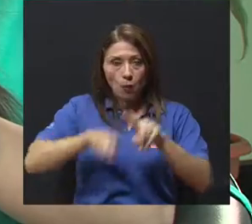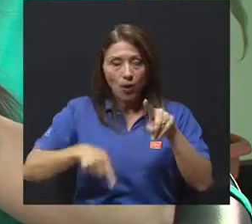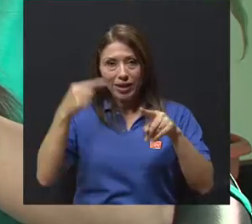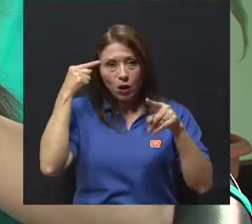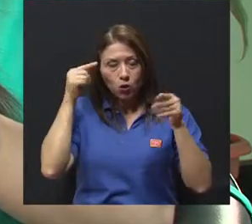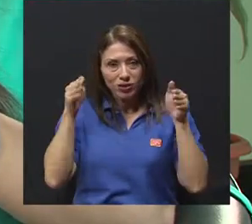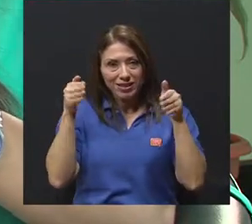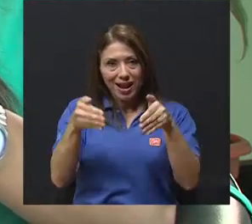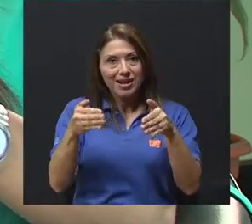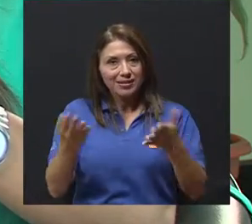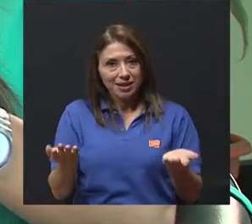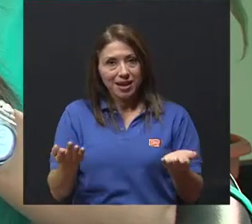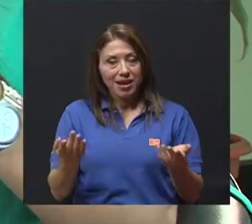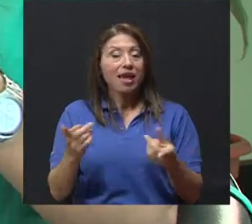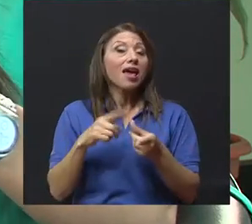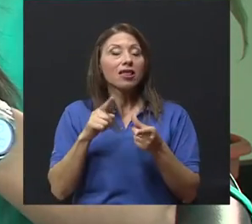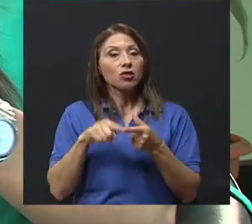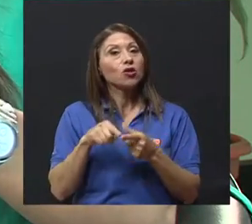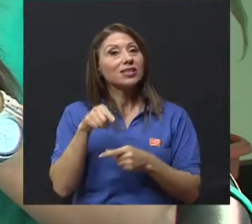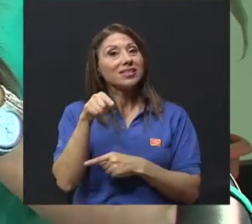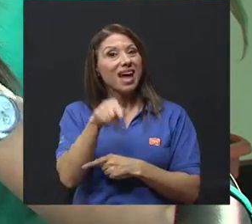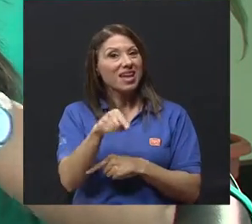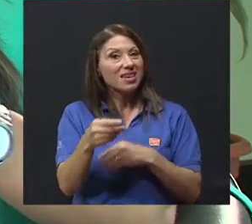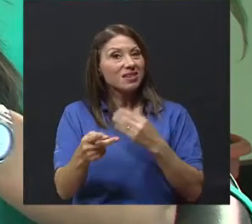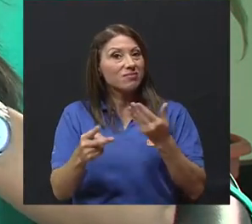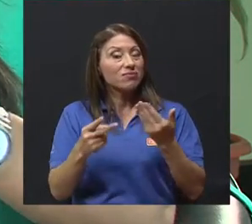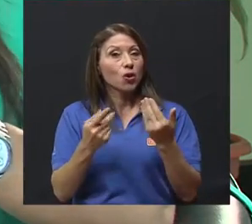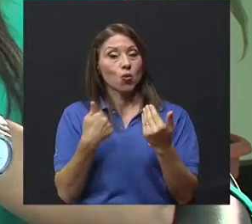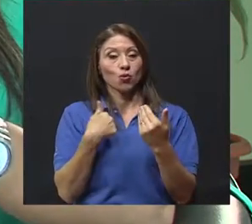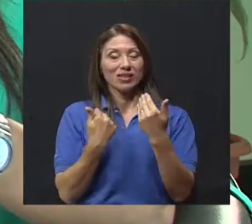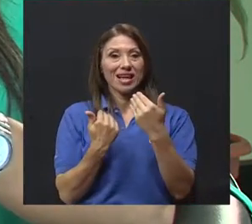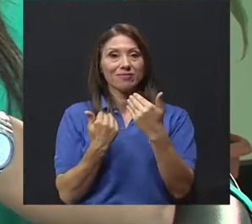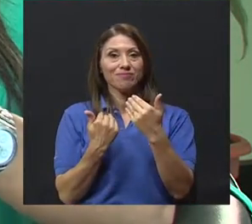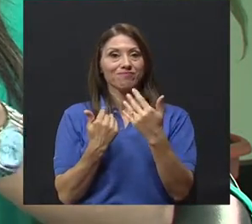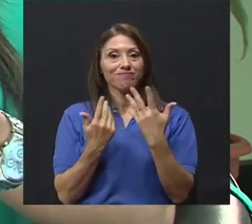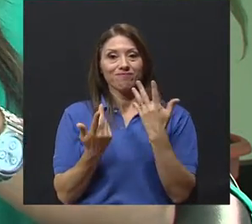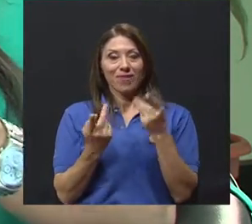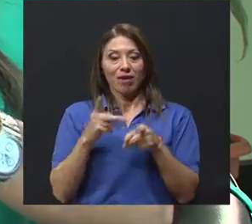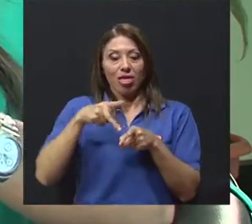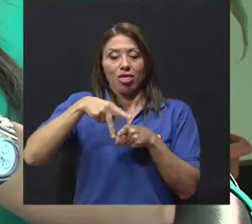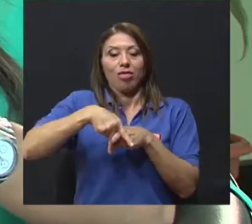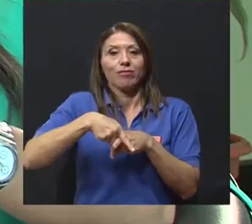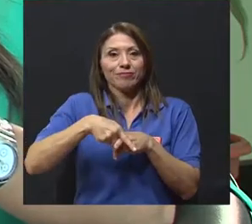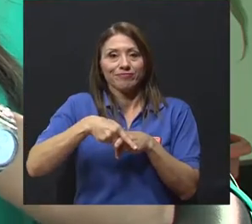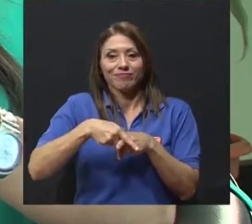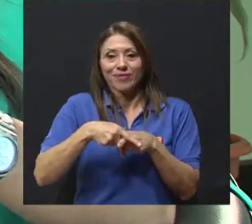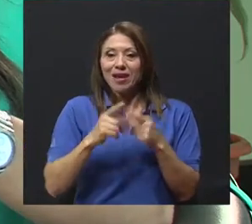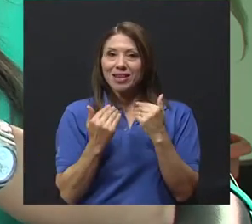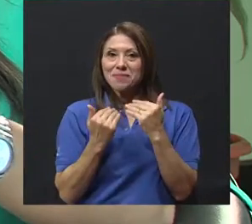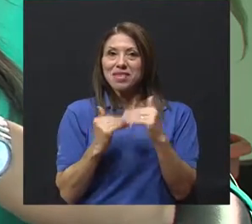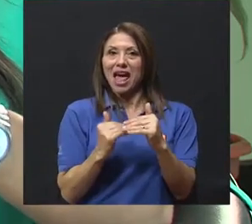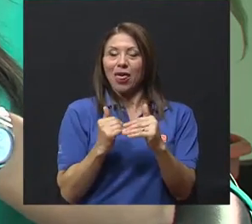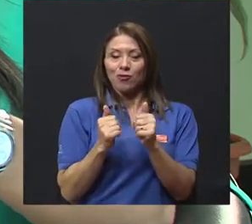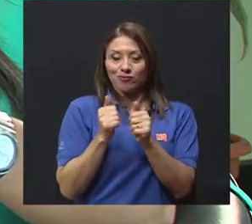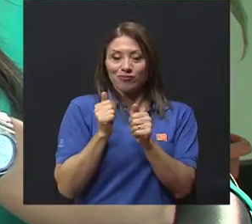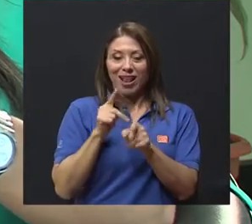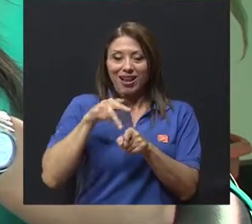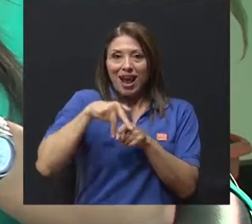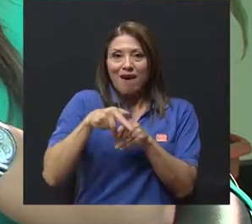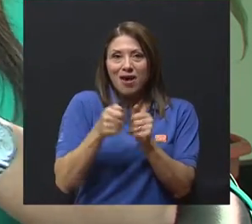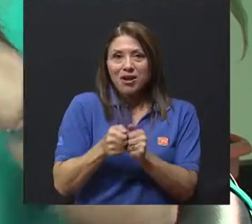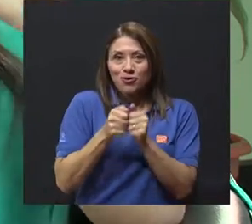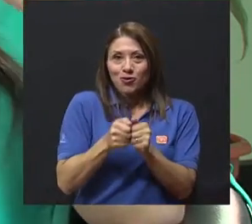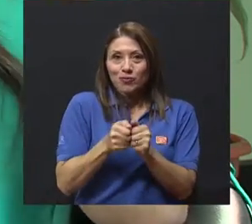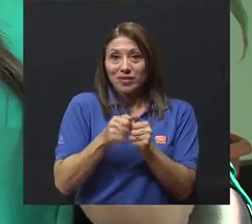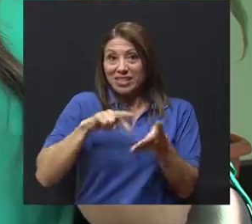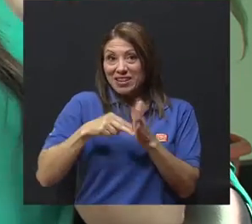concentrarse entonces ahí estás limitado al caballo o sea hay una situación que es riesgosa para él